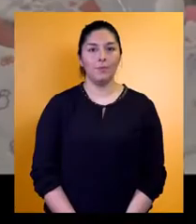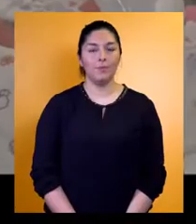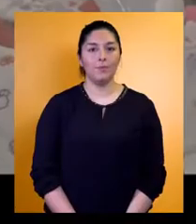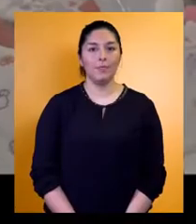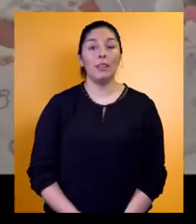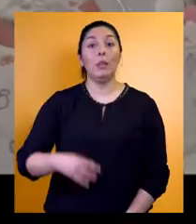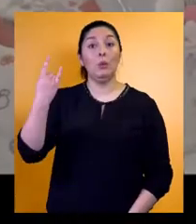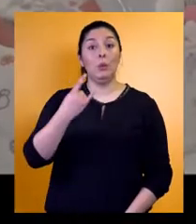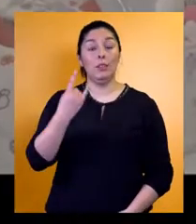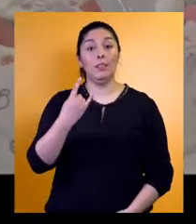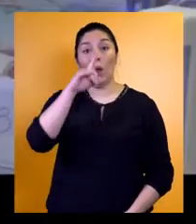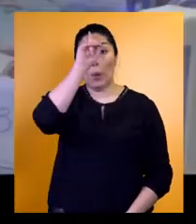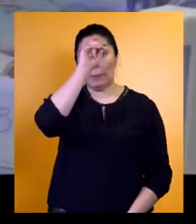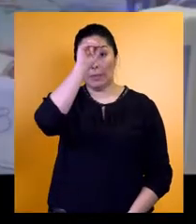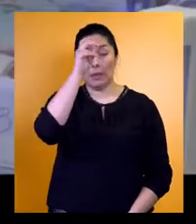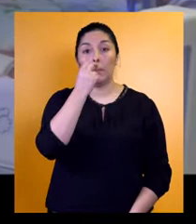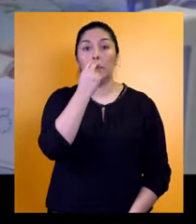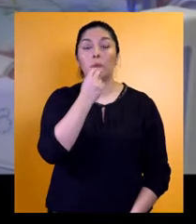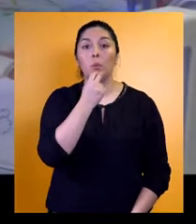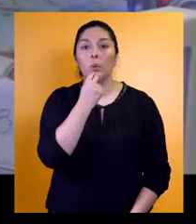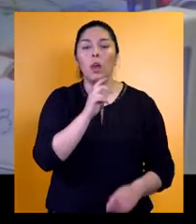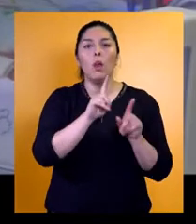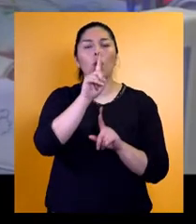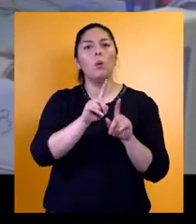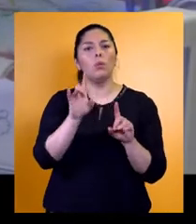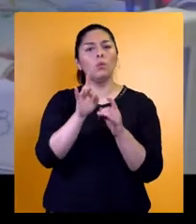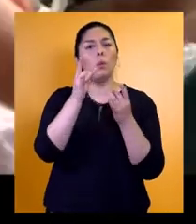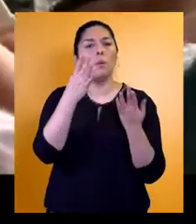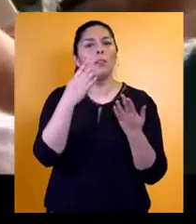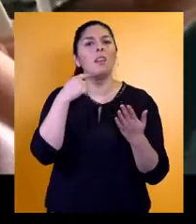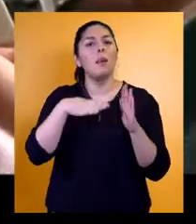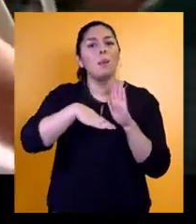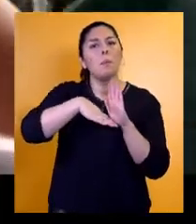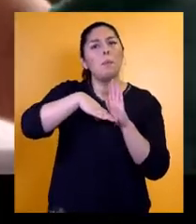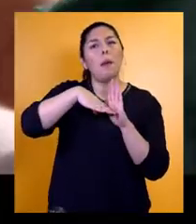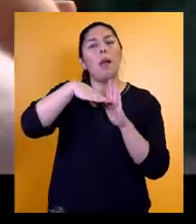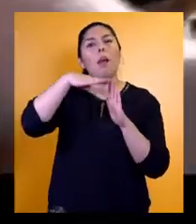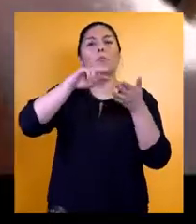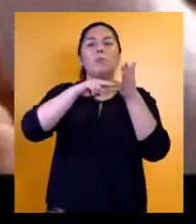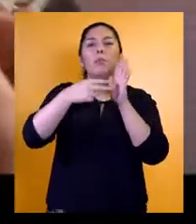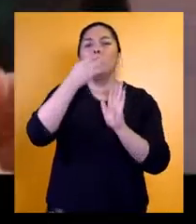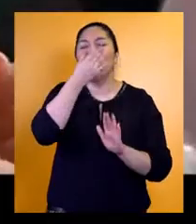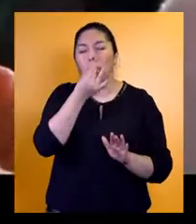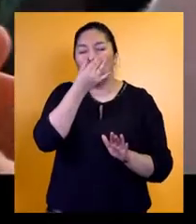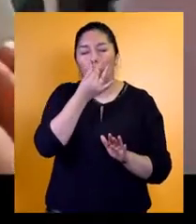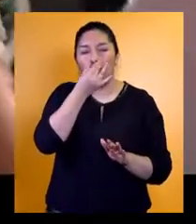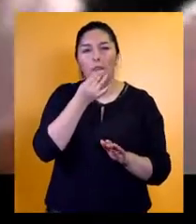Desde mediados de abril, los servicios de urgencia del Hospital Base de Puerto Montt se han visto sorprendidos por un inusual aumento de casos de niños con enfermedades